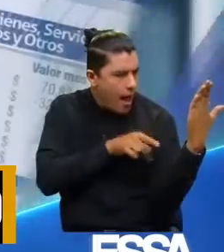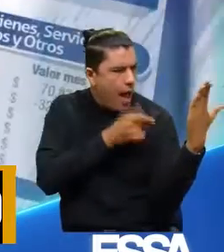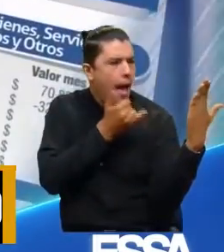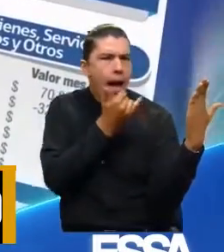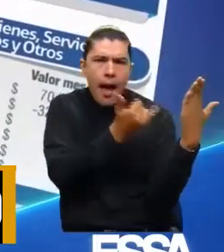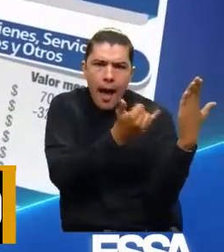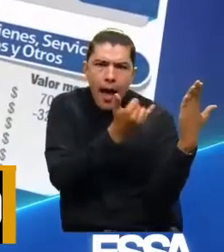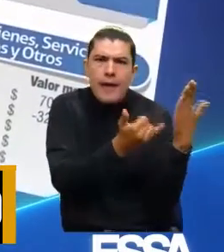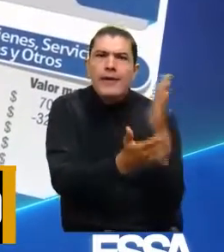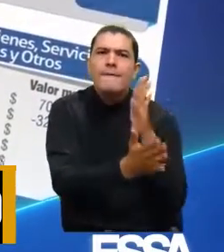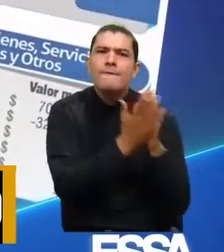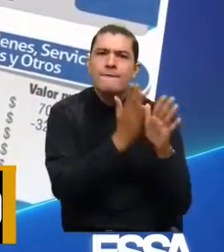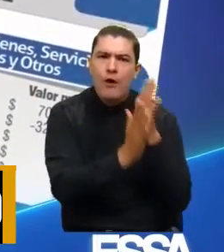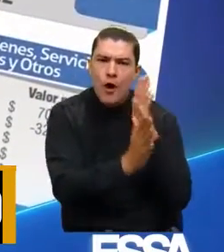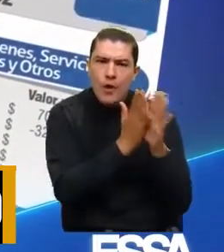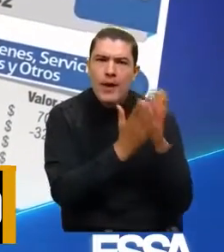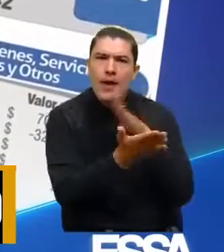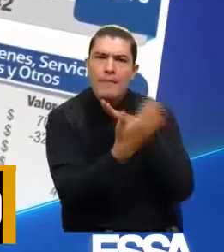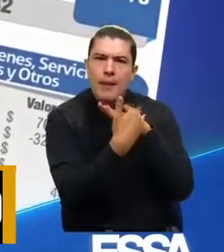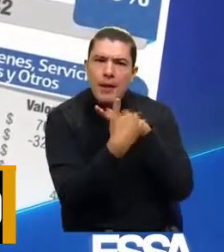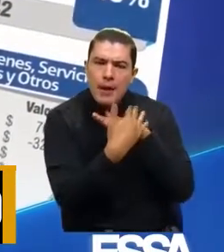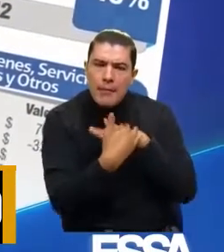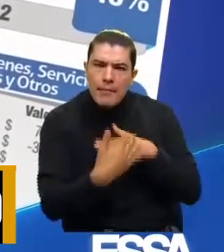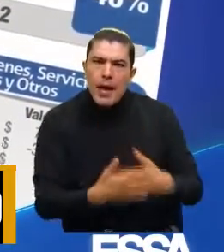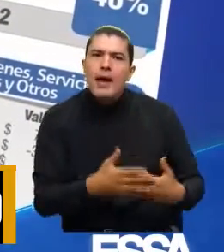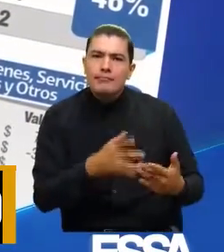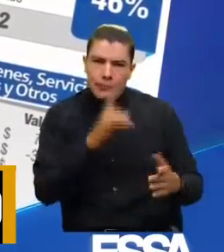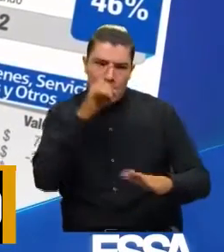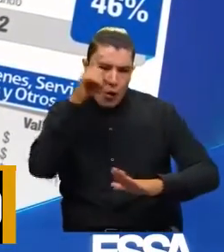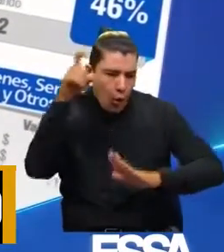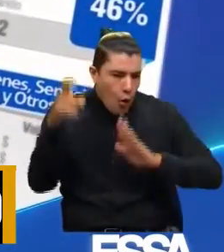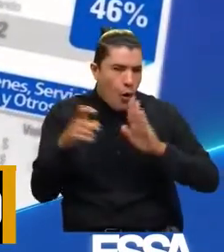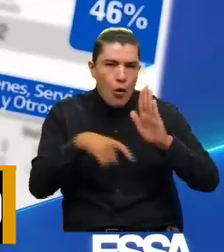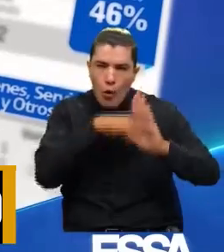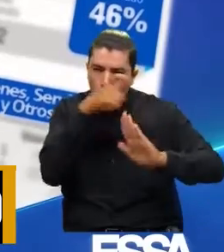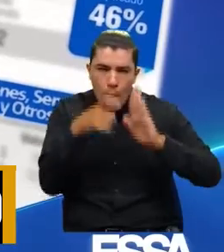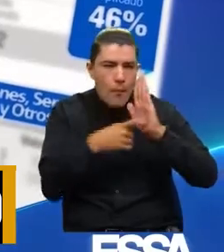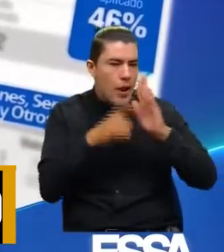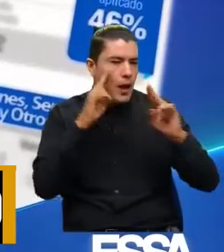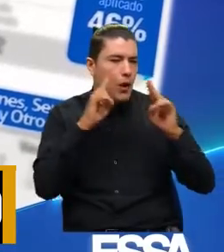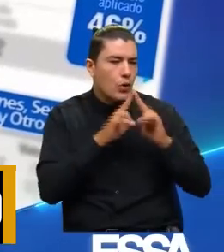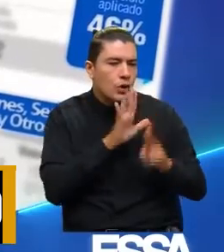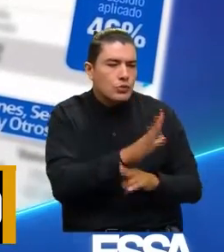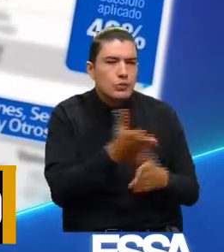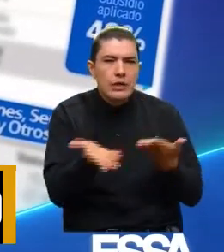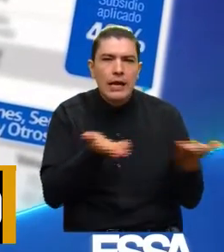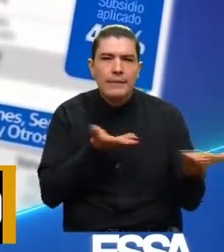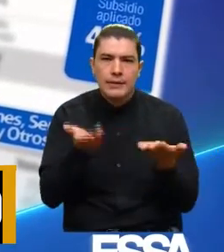todos los elementos donde se liquidan los servicios que nosotros prestamos.